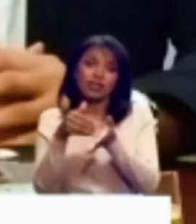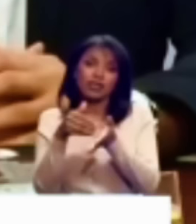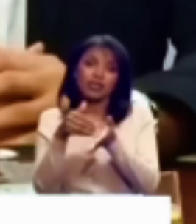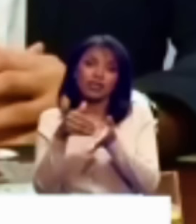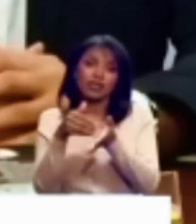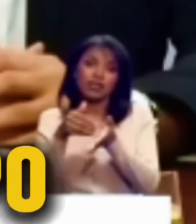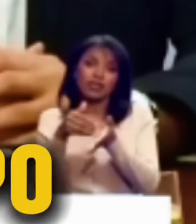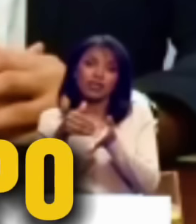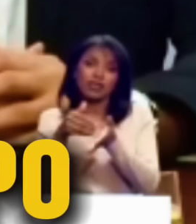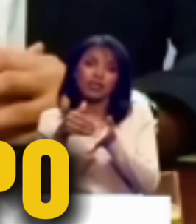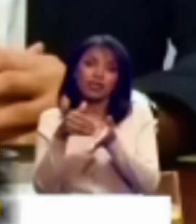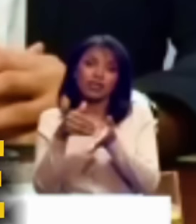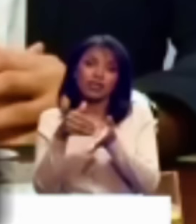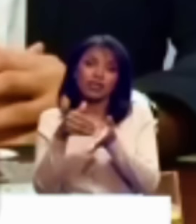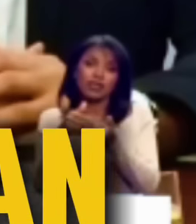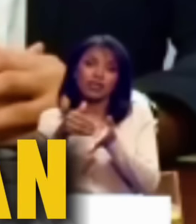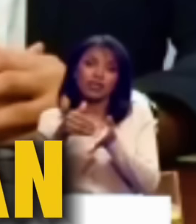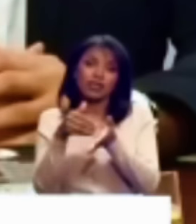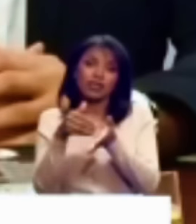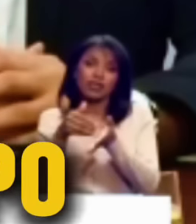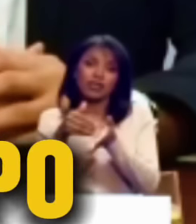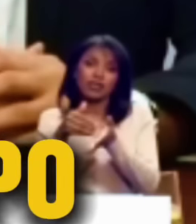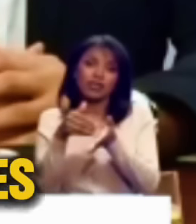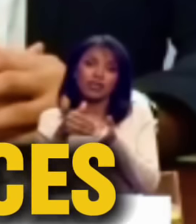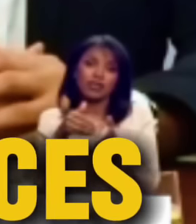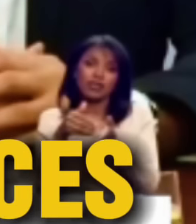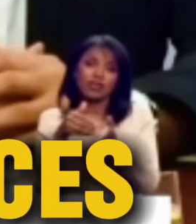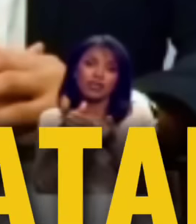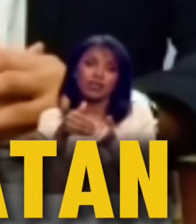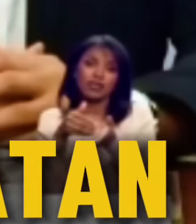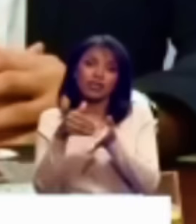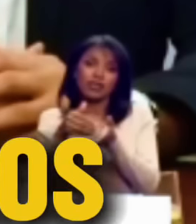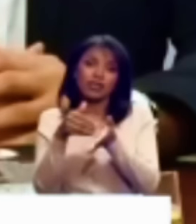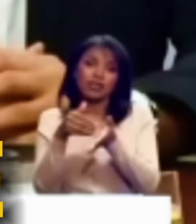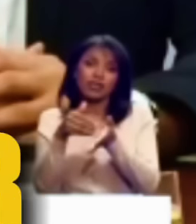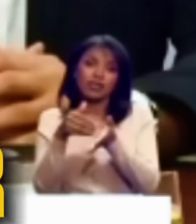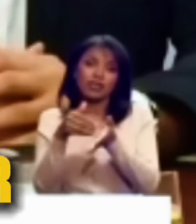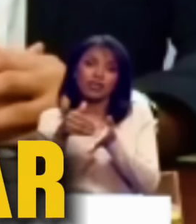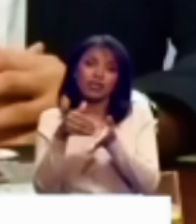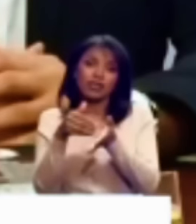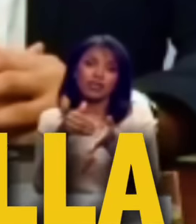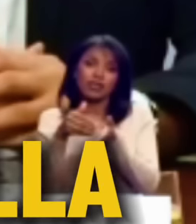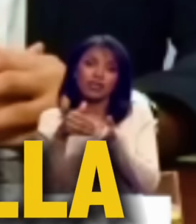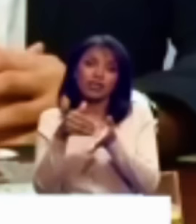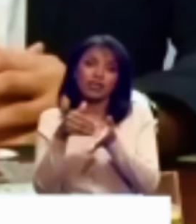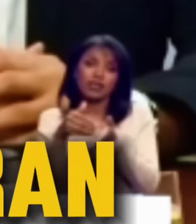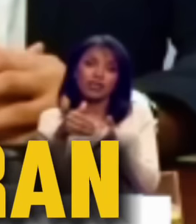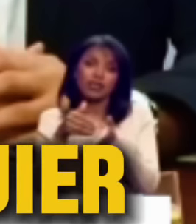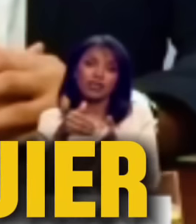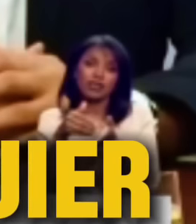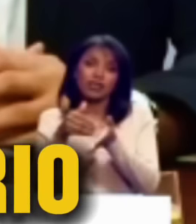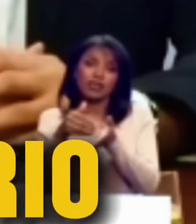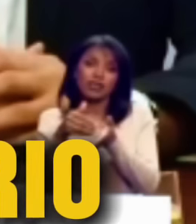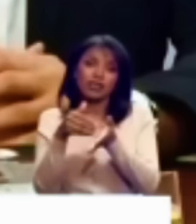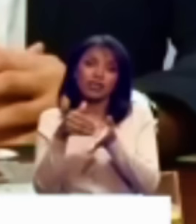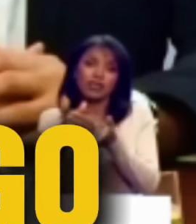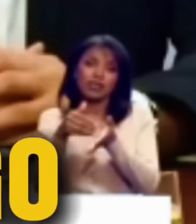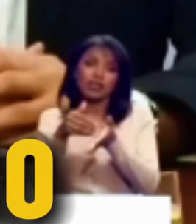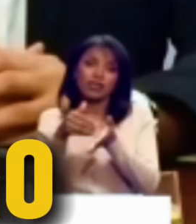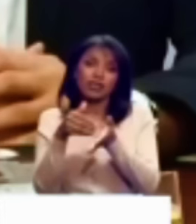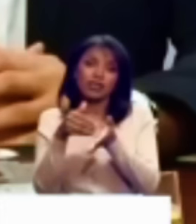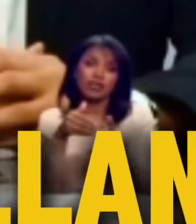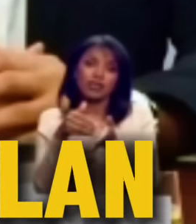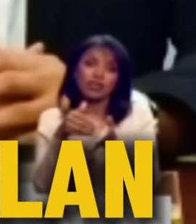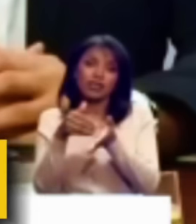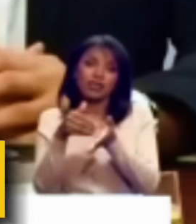cosas, equipo que no pagan a tiempo, entonces contratan a muchos que por andar en taquilla agarran cualquier salario y